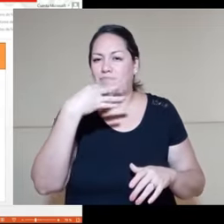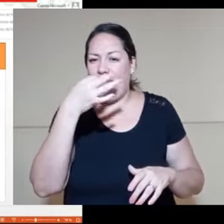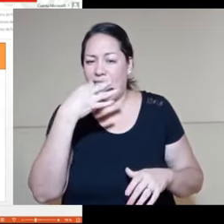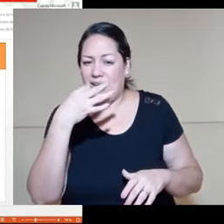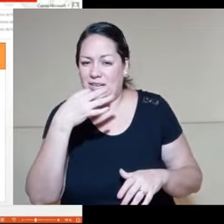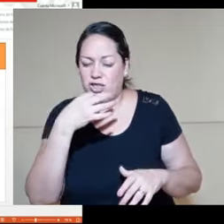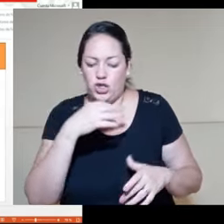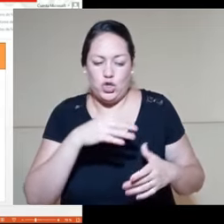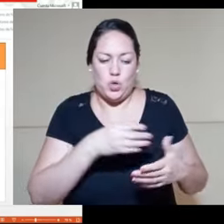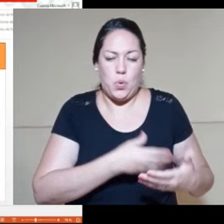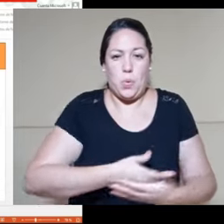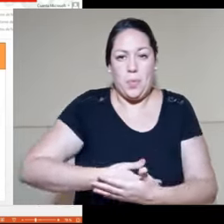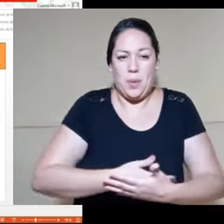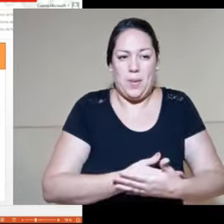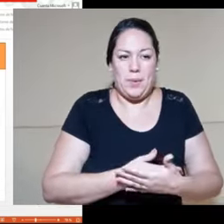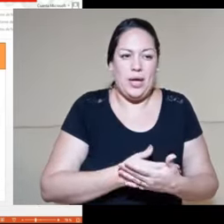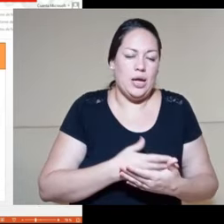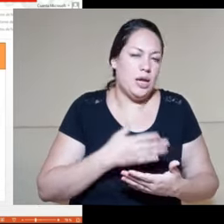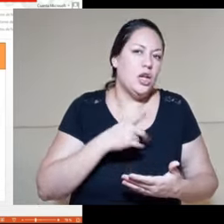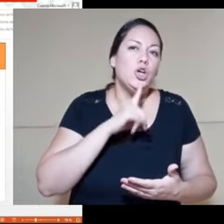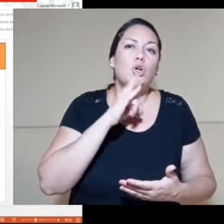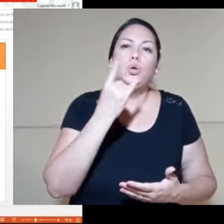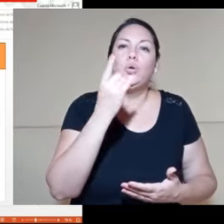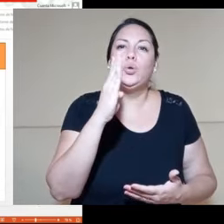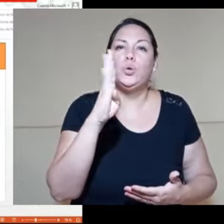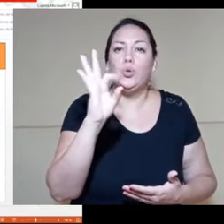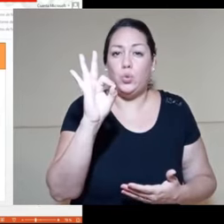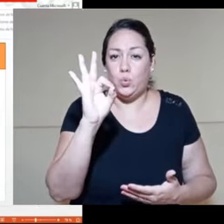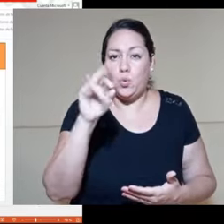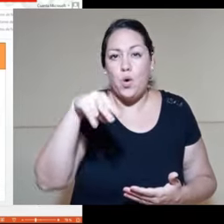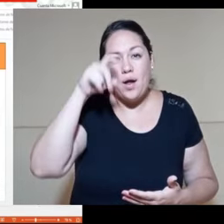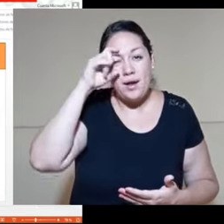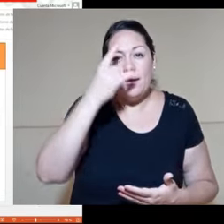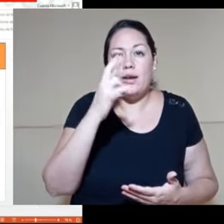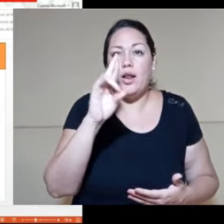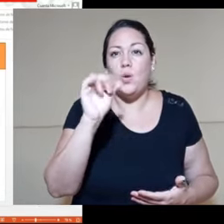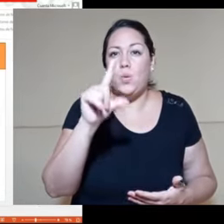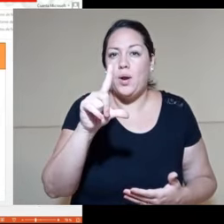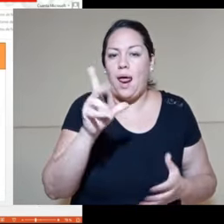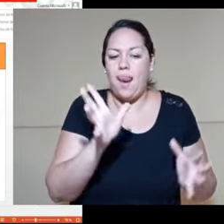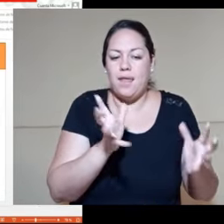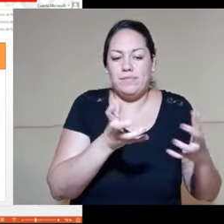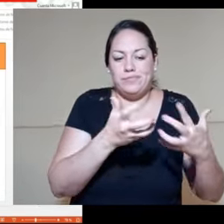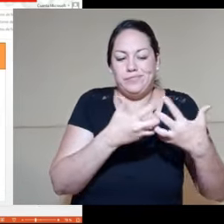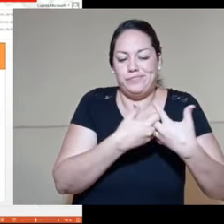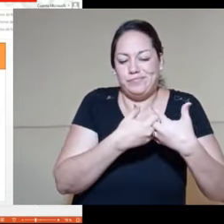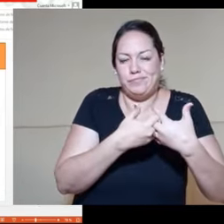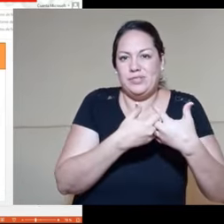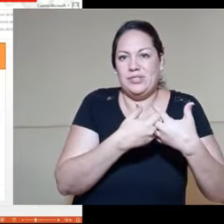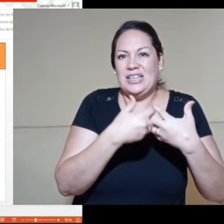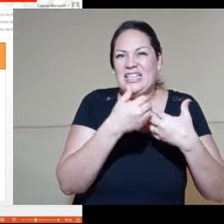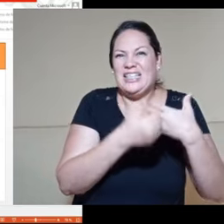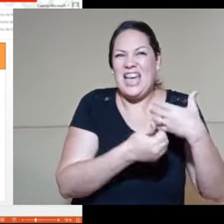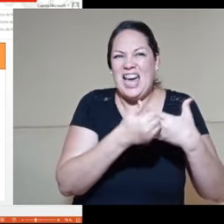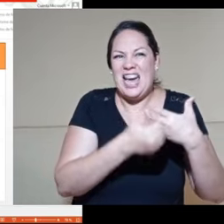nivel del cierre del tubo neural. Cuando se va desarrollando el tubo neural, que eso lo van a ver en embriología,